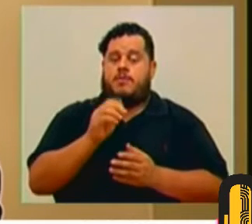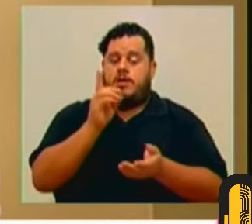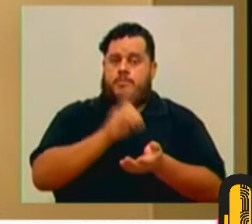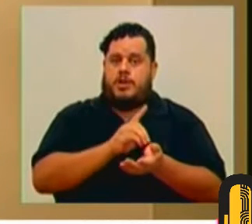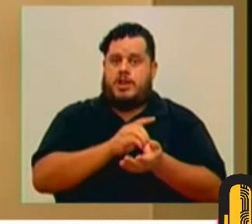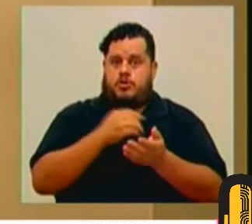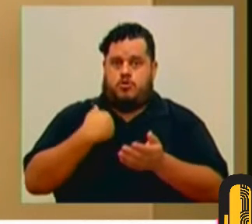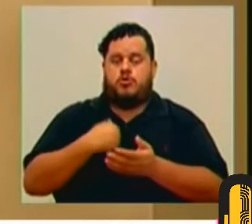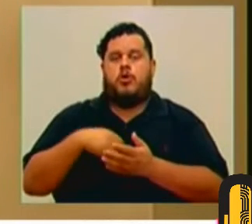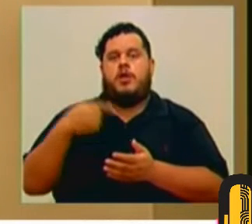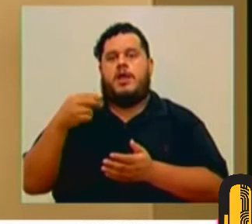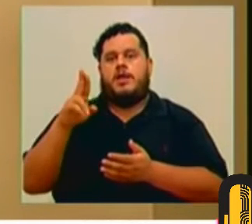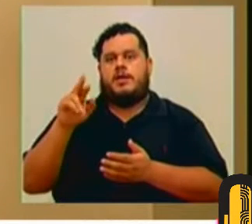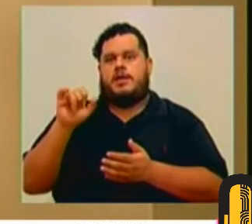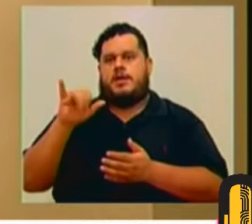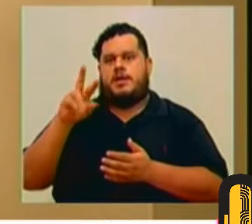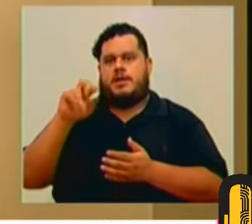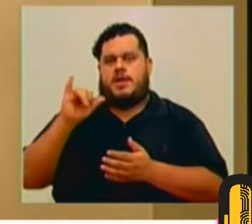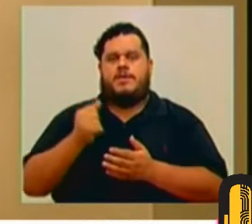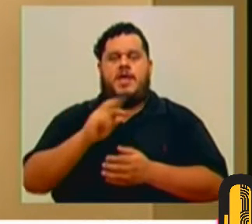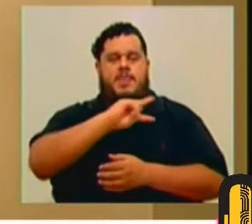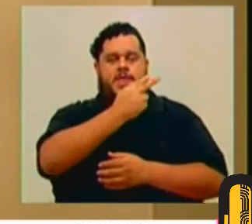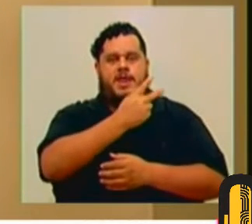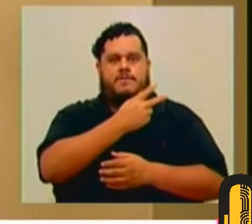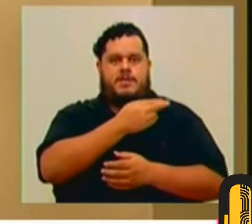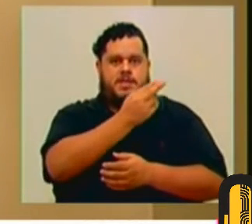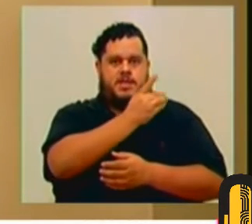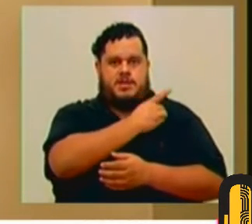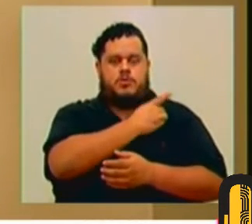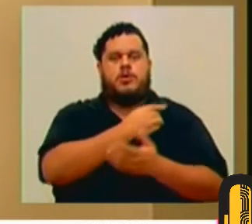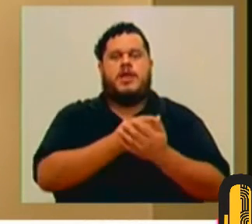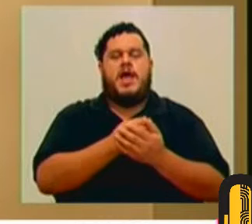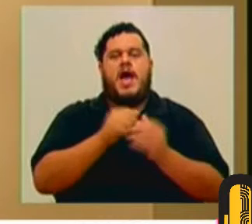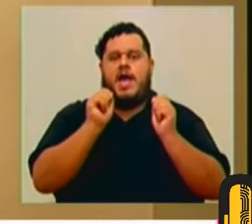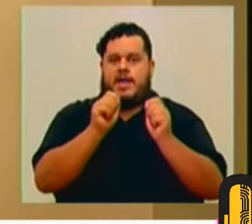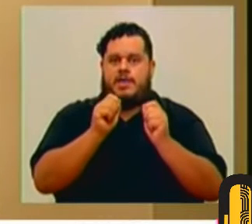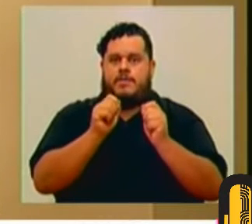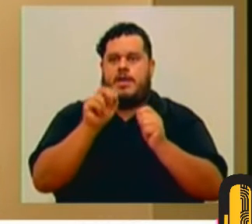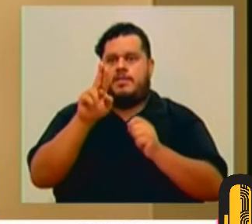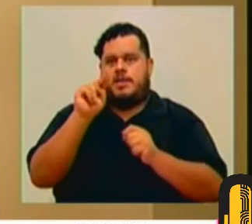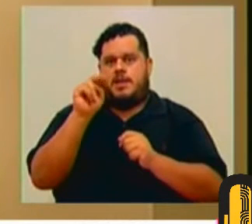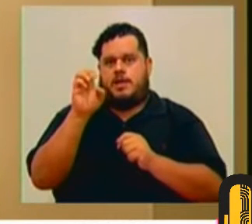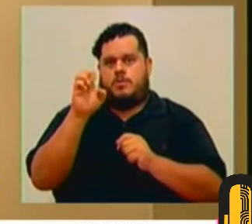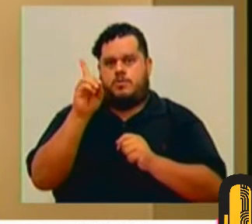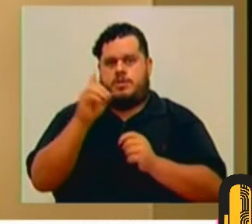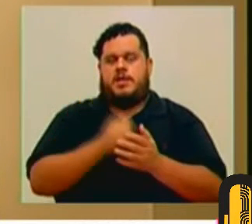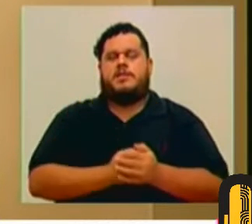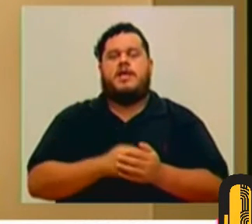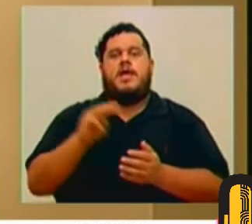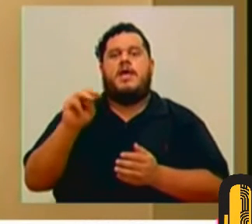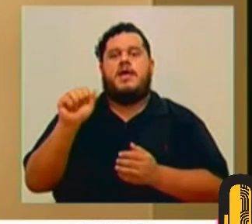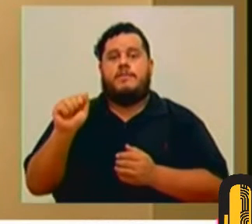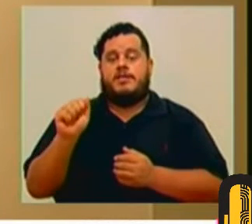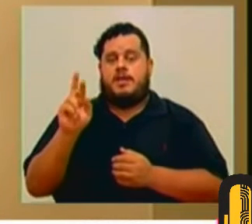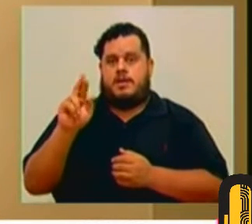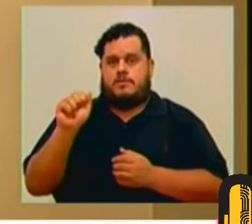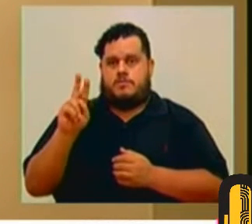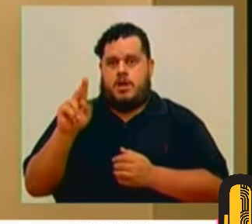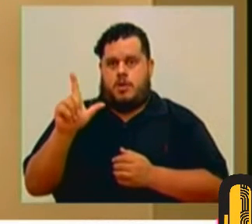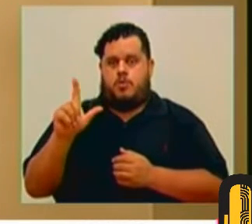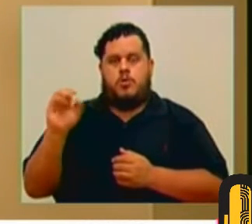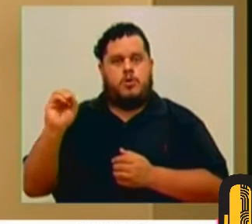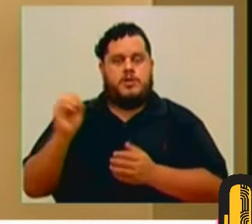Graving Villegas Barahona, de la Vicerrectoría Académica de la Universidad Estatal a Distancia, el máster Raúl Ortega, de la